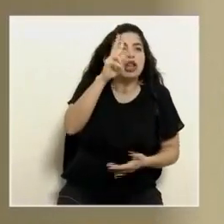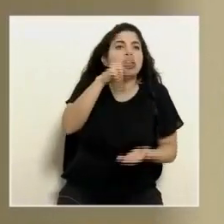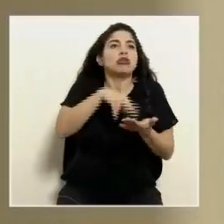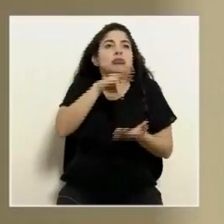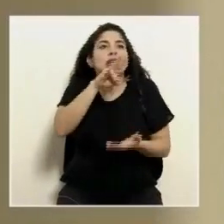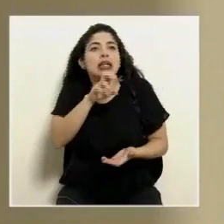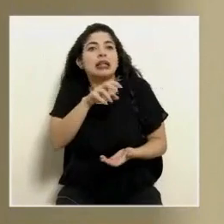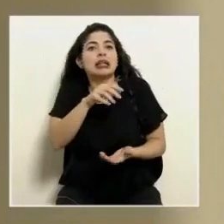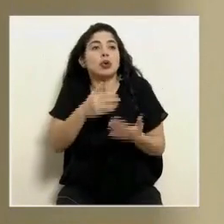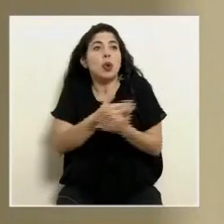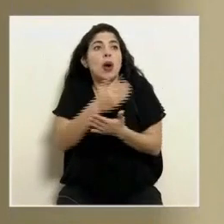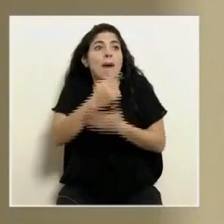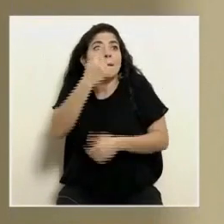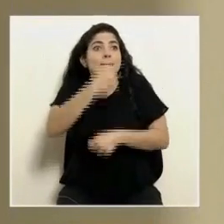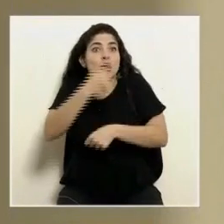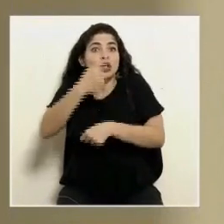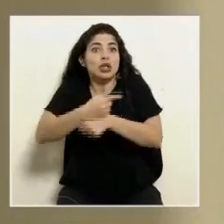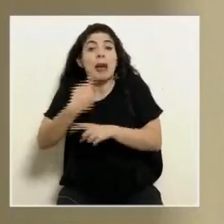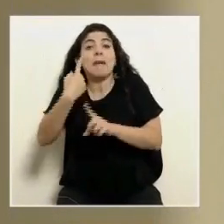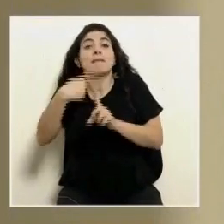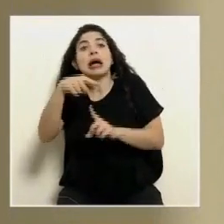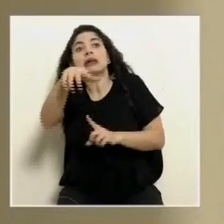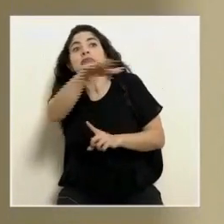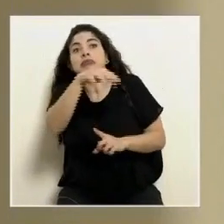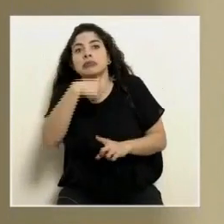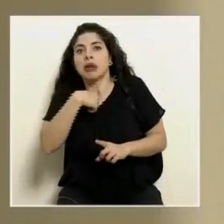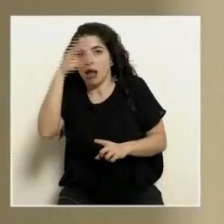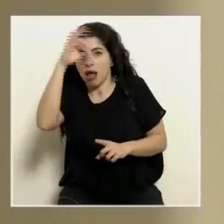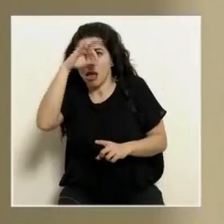2.700 casos que tengamos por día, sin contar los que no detectamos,